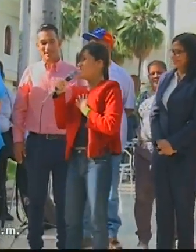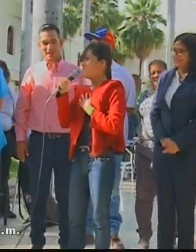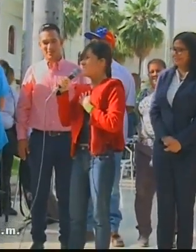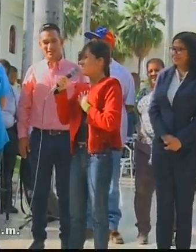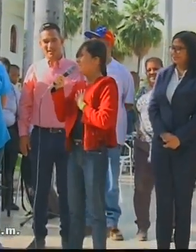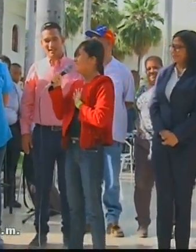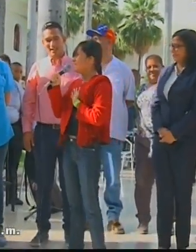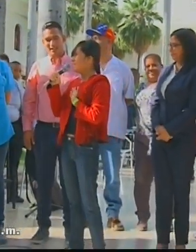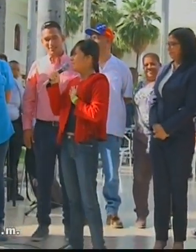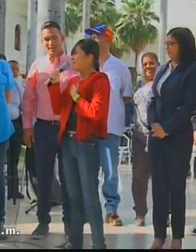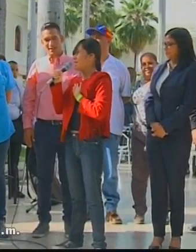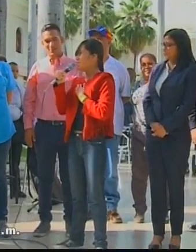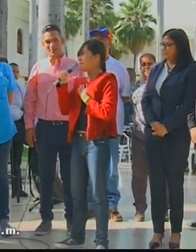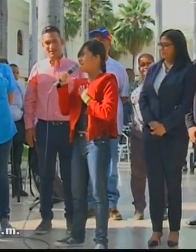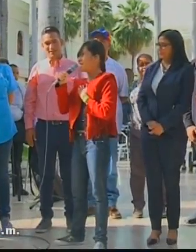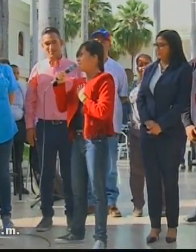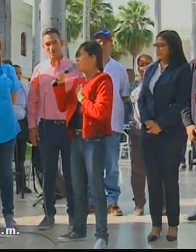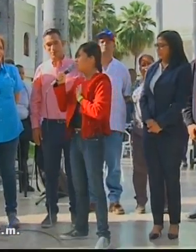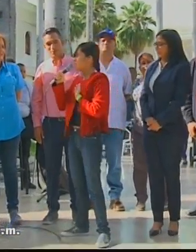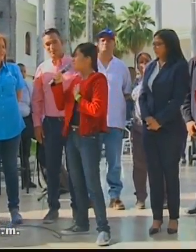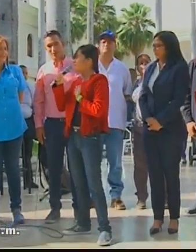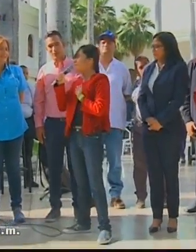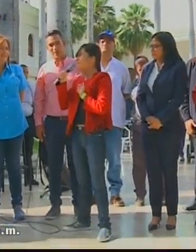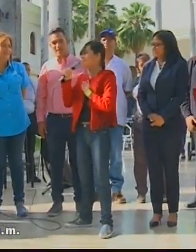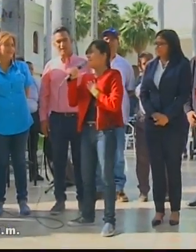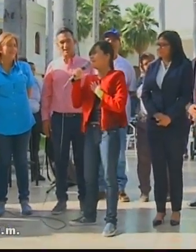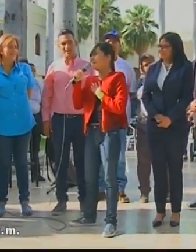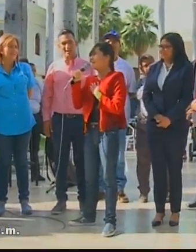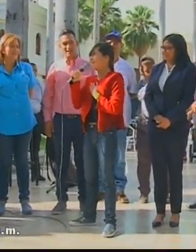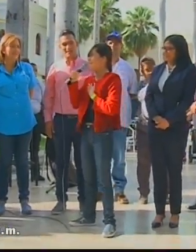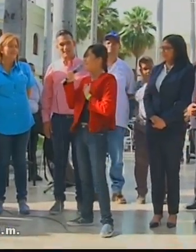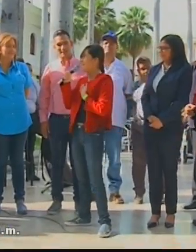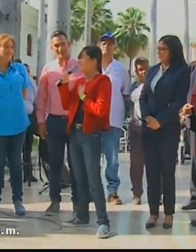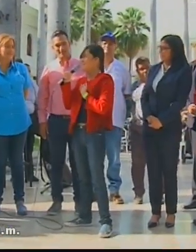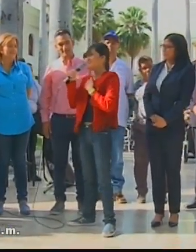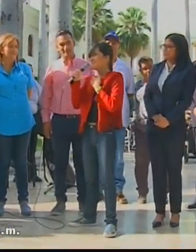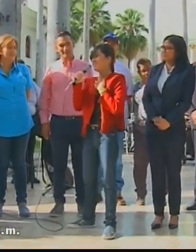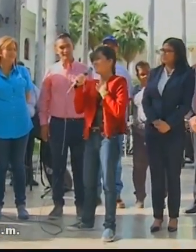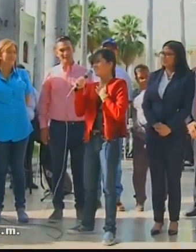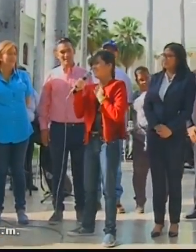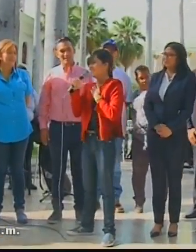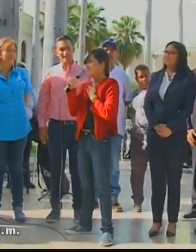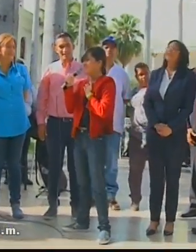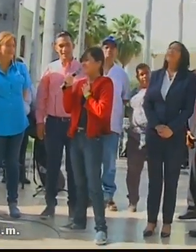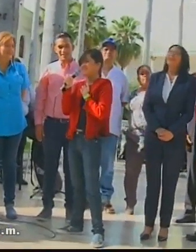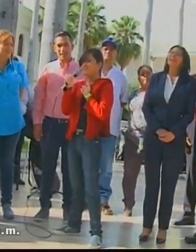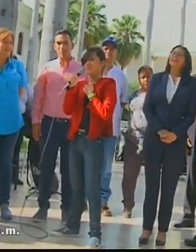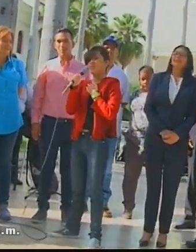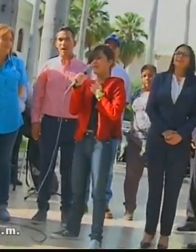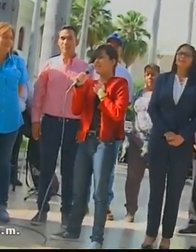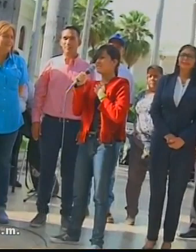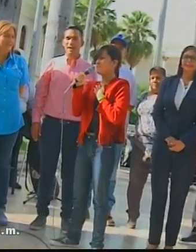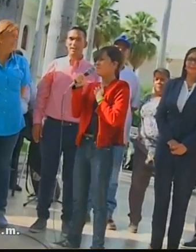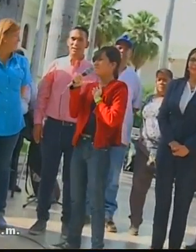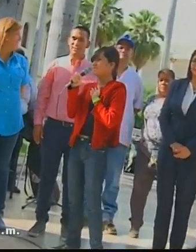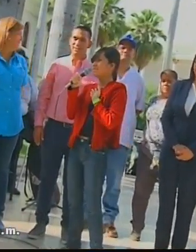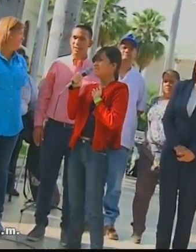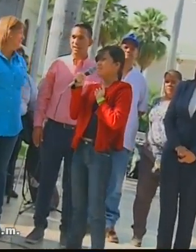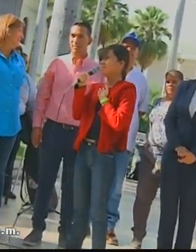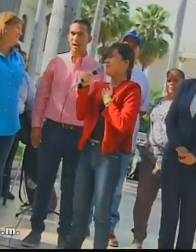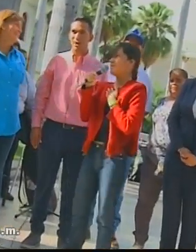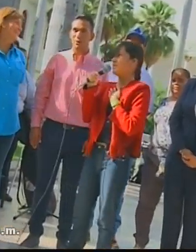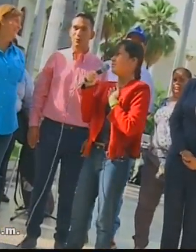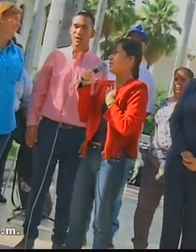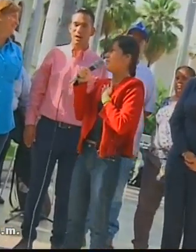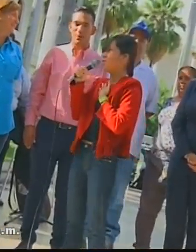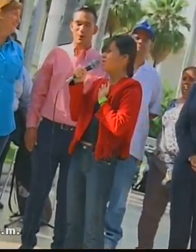Ay, por aguas del río Arauca, el Bongo se fue a viajar. Y la las espumas me dicen